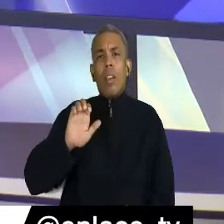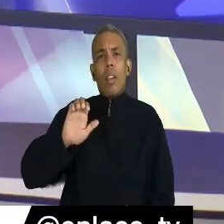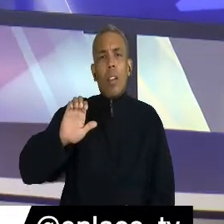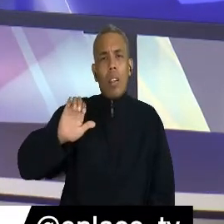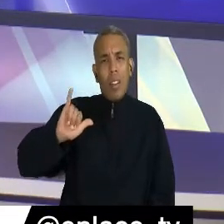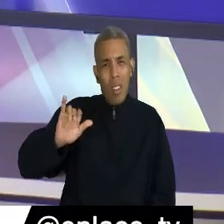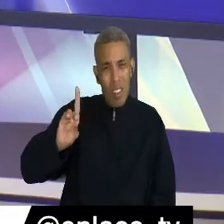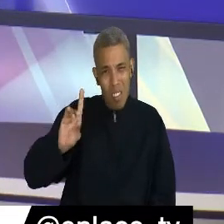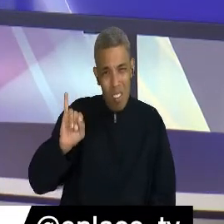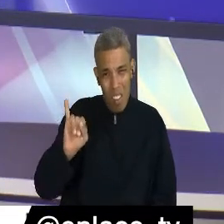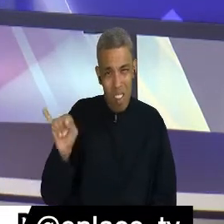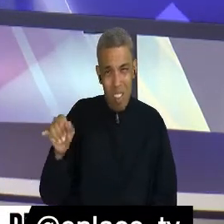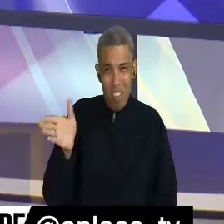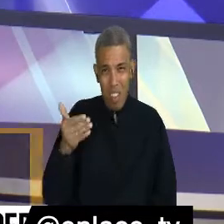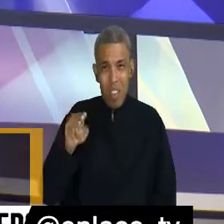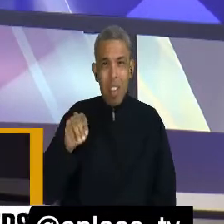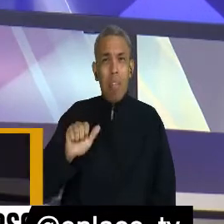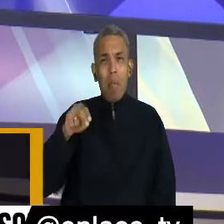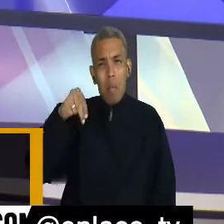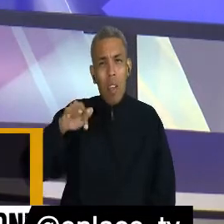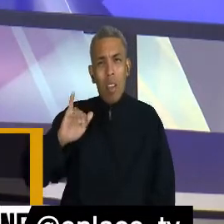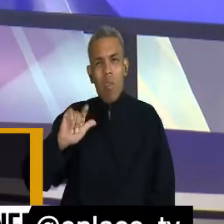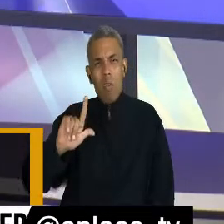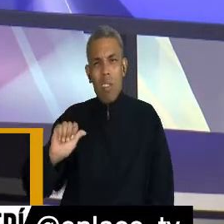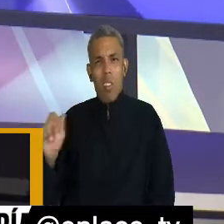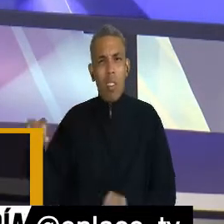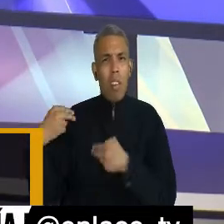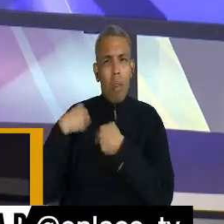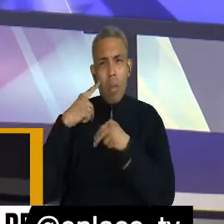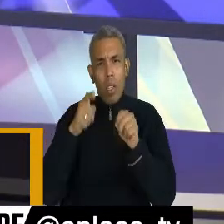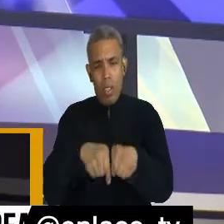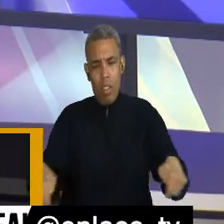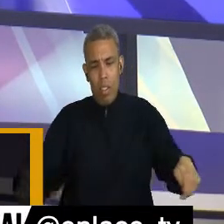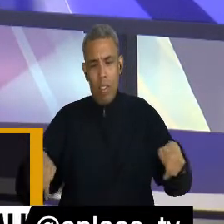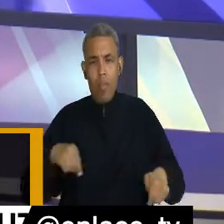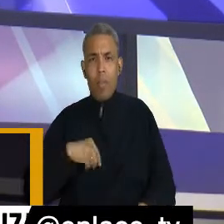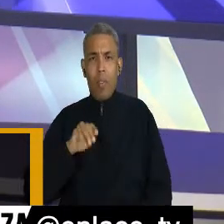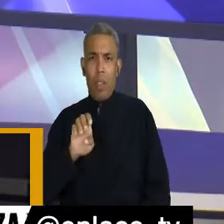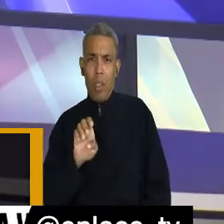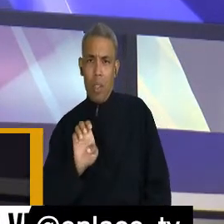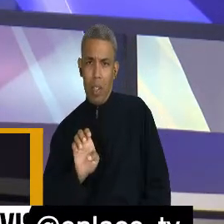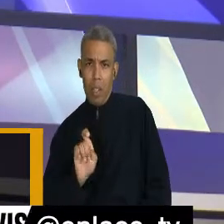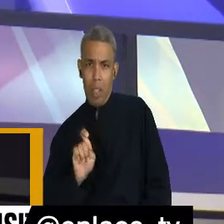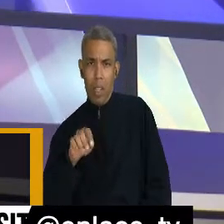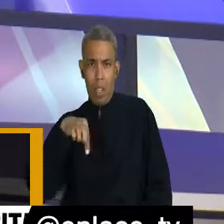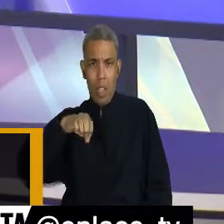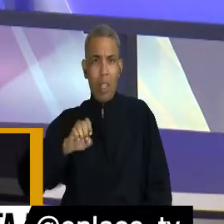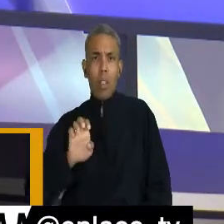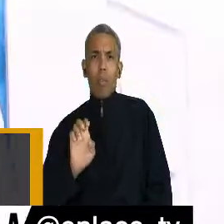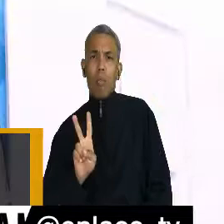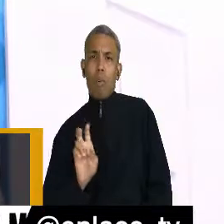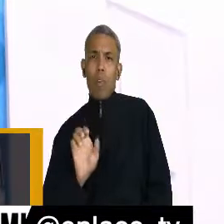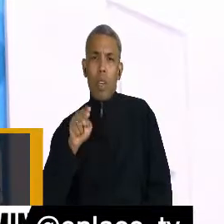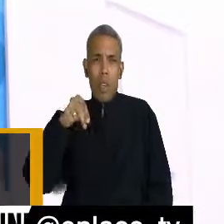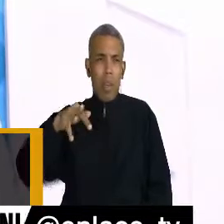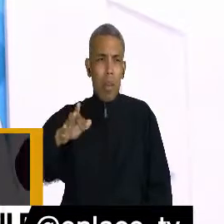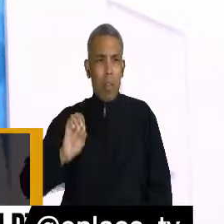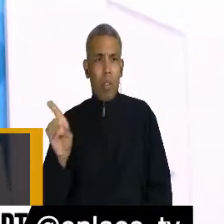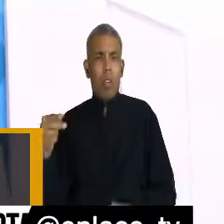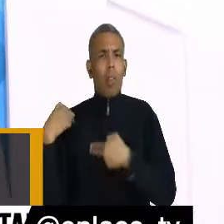cultural Intercomunas y Corregimientos, que se celebrará en Expo Eventos. Muy buenas tardes, Lady. ¿En qué consiste este encuentro? Bueno, muy